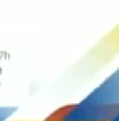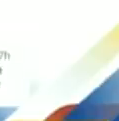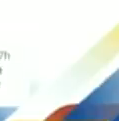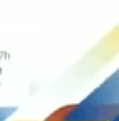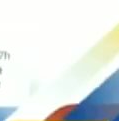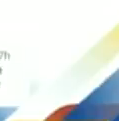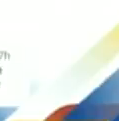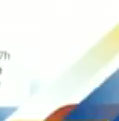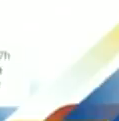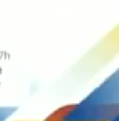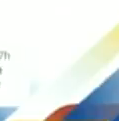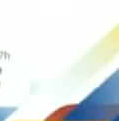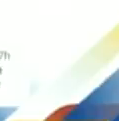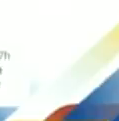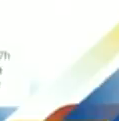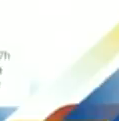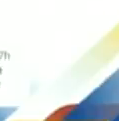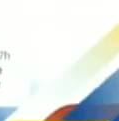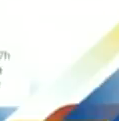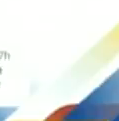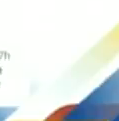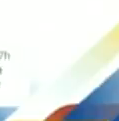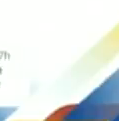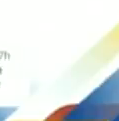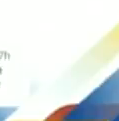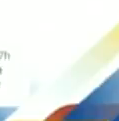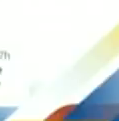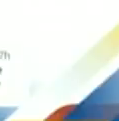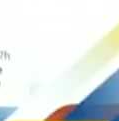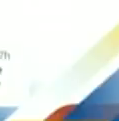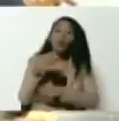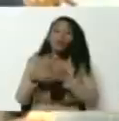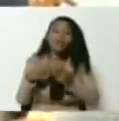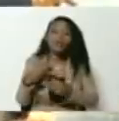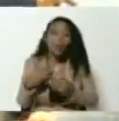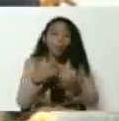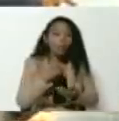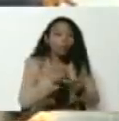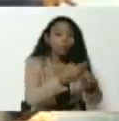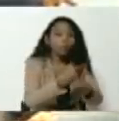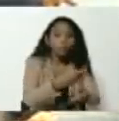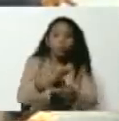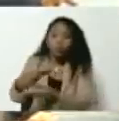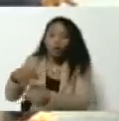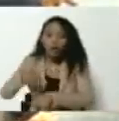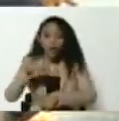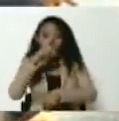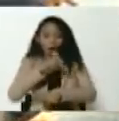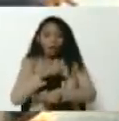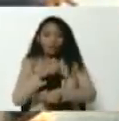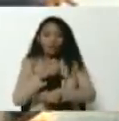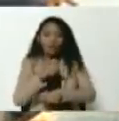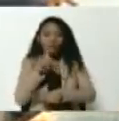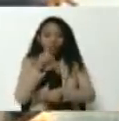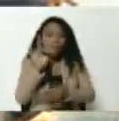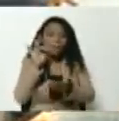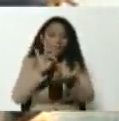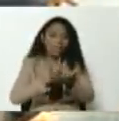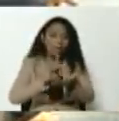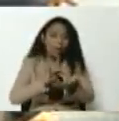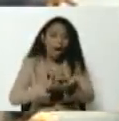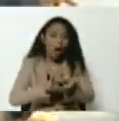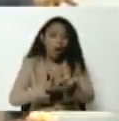puedes venir ahorita a hacerte el loco con todo lo que se ha repartido en estos 2 años. Has participado en